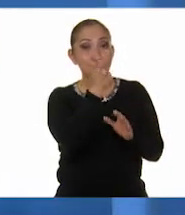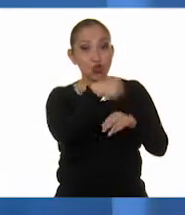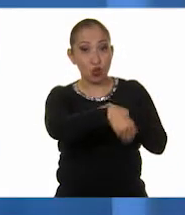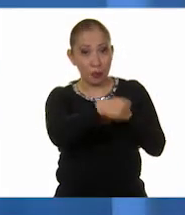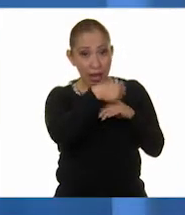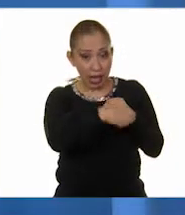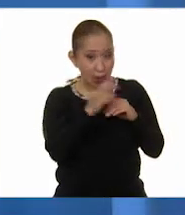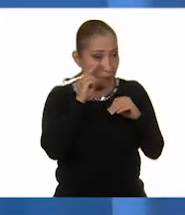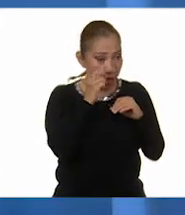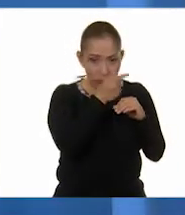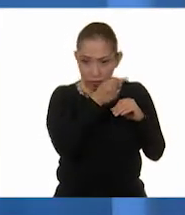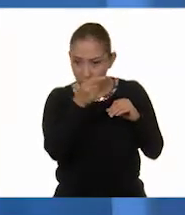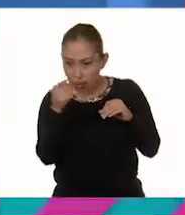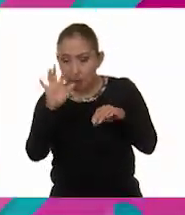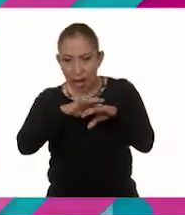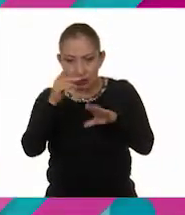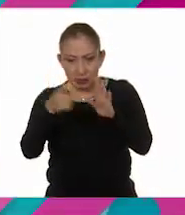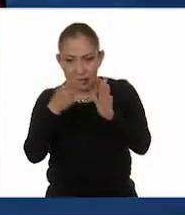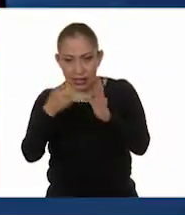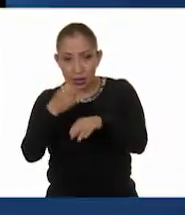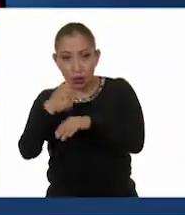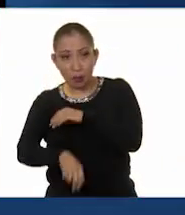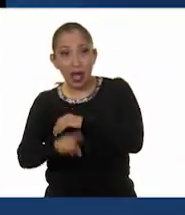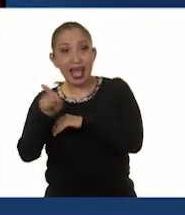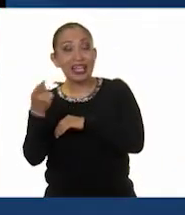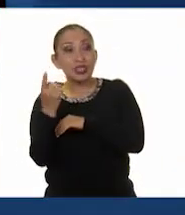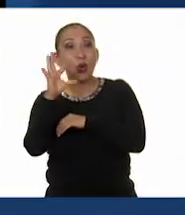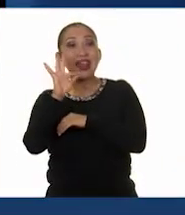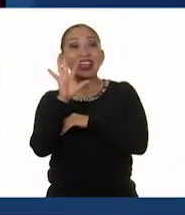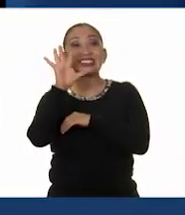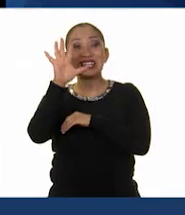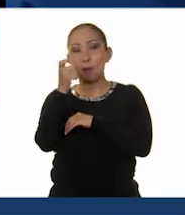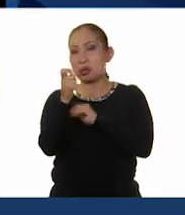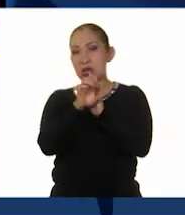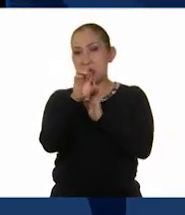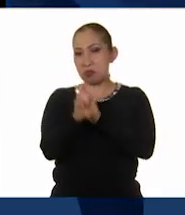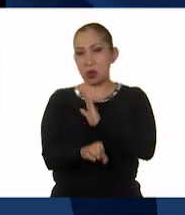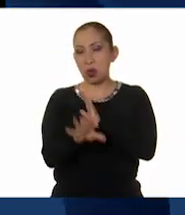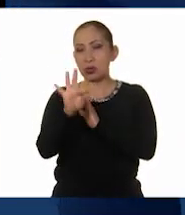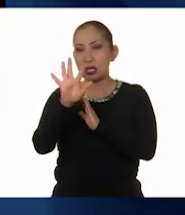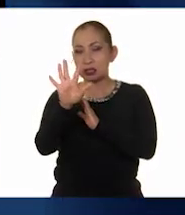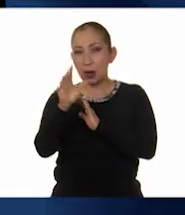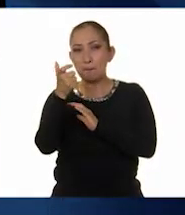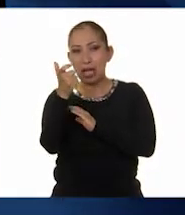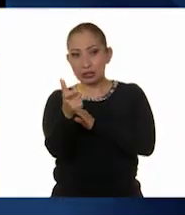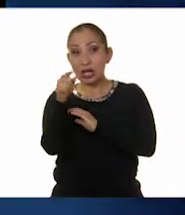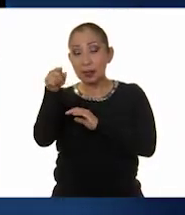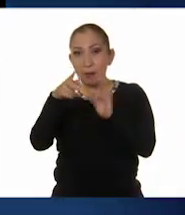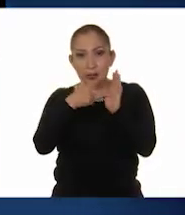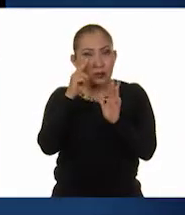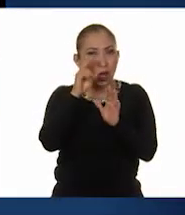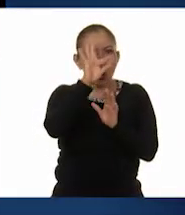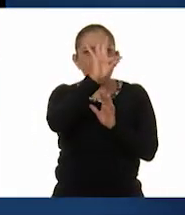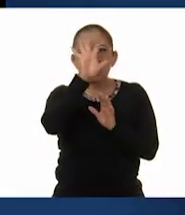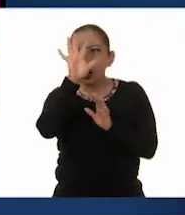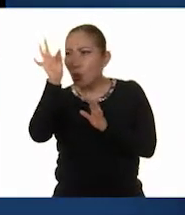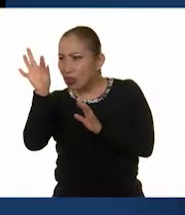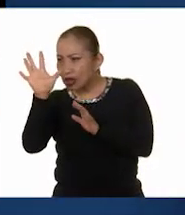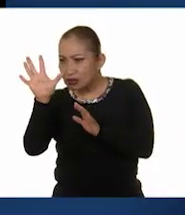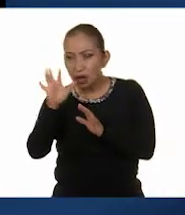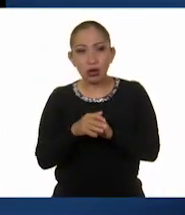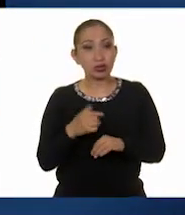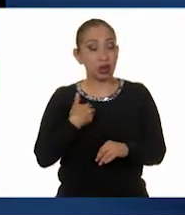Ajá. El dato con mayor frecuencia en este caso es de 45 pesos. Correcto. Espere, maestra. Yo